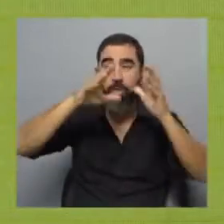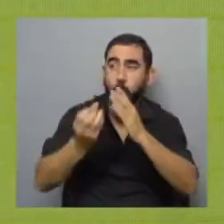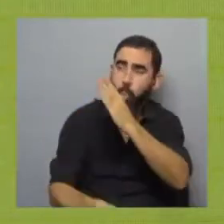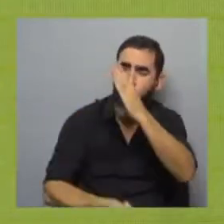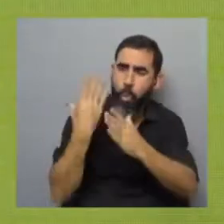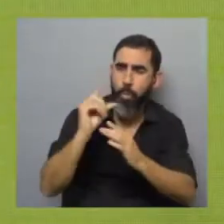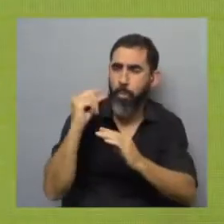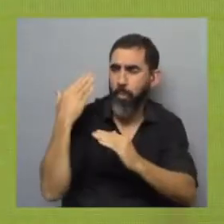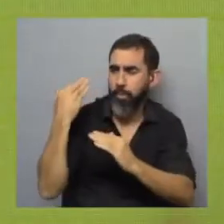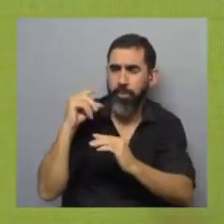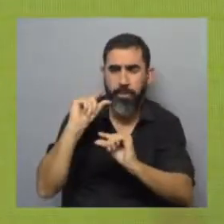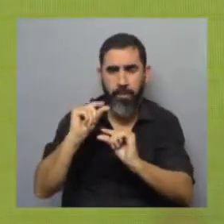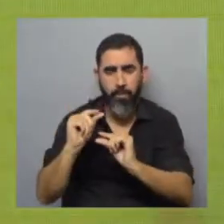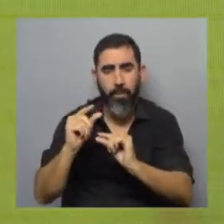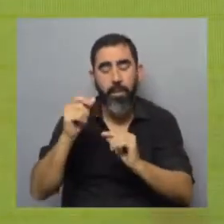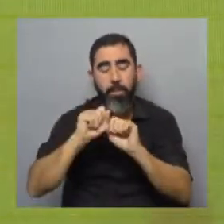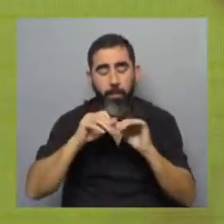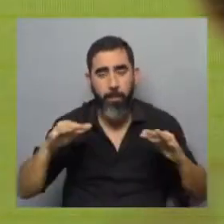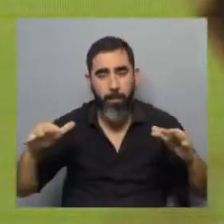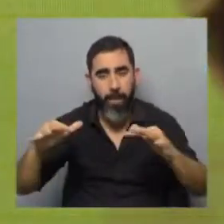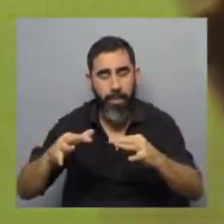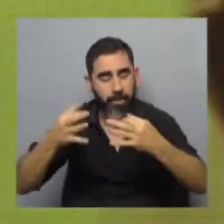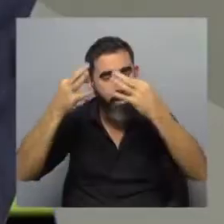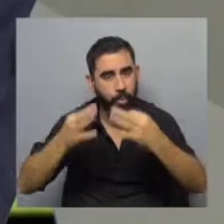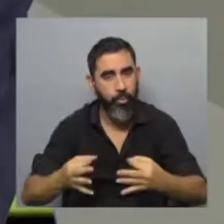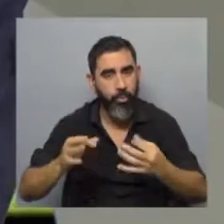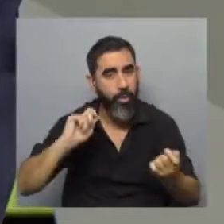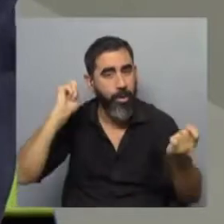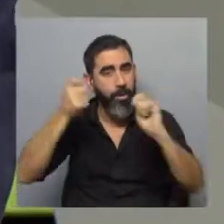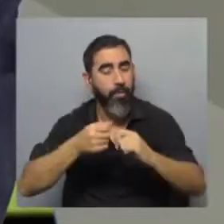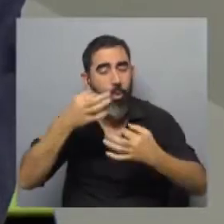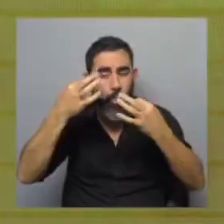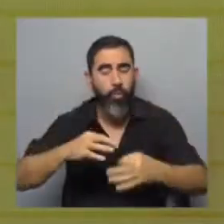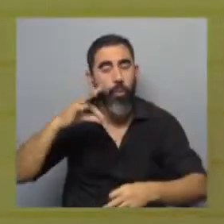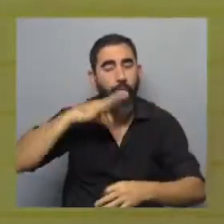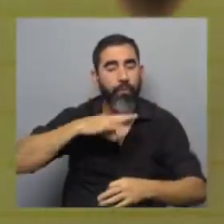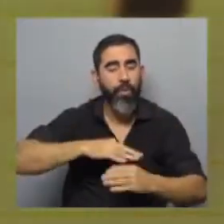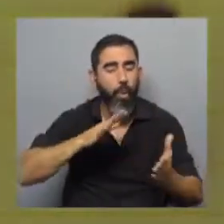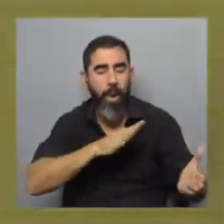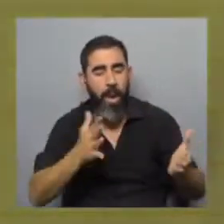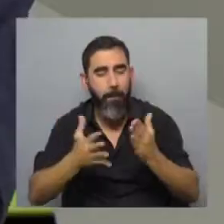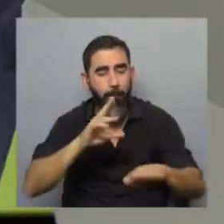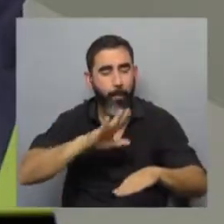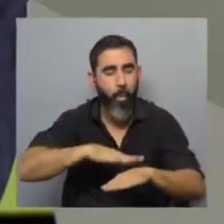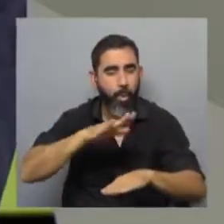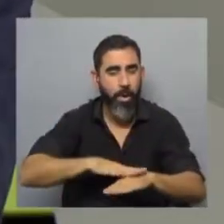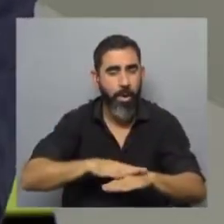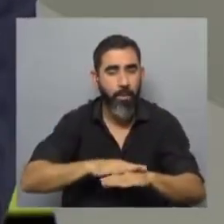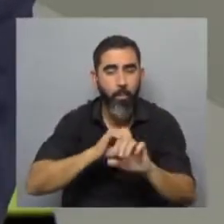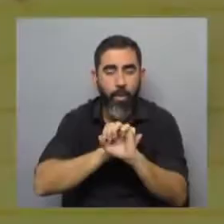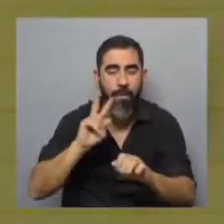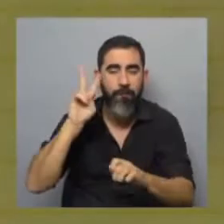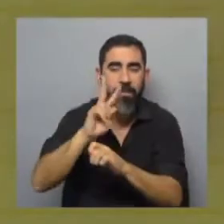hace relativamente poco, después llegó la pandemia. Claro, se renovó con el virus prácticamente. Claro, ¿no? Entonces, pocos pudieron ir a ver el planetario